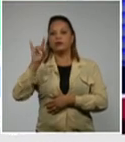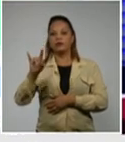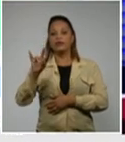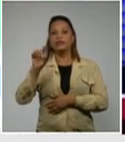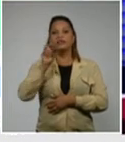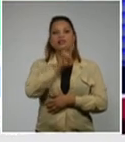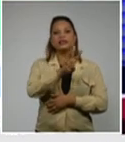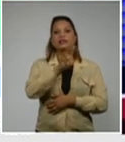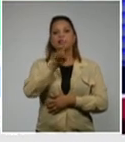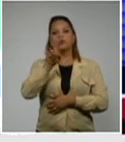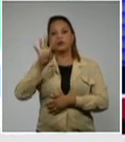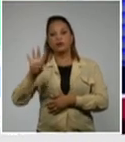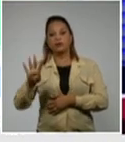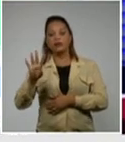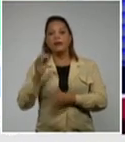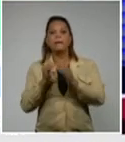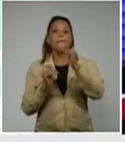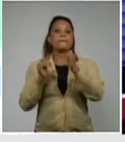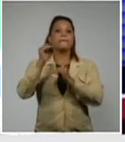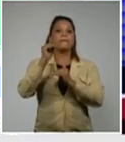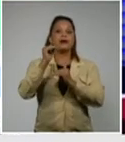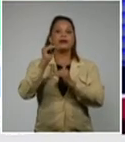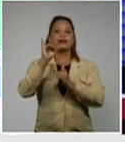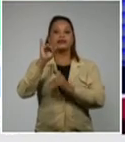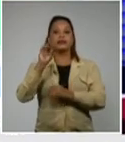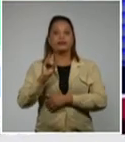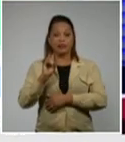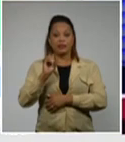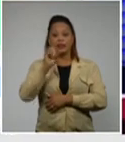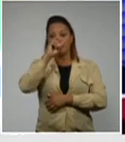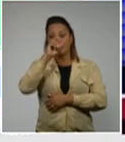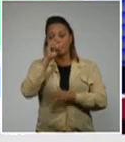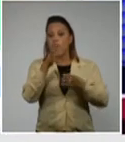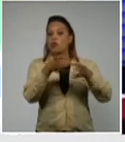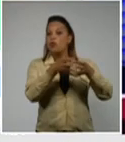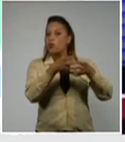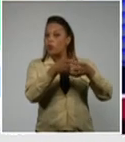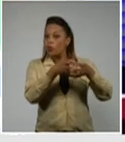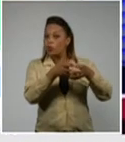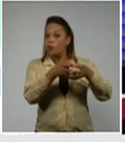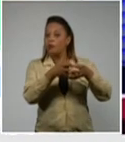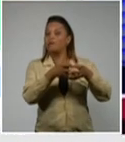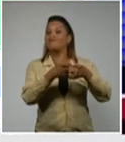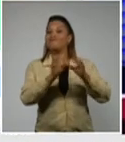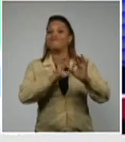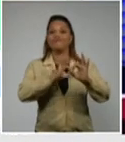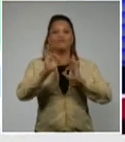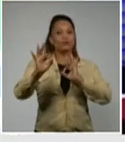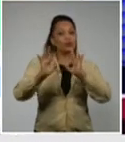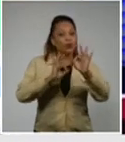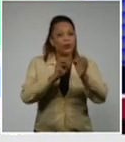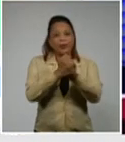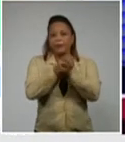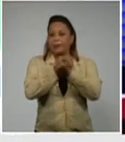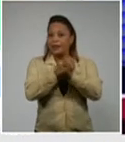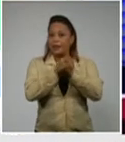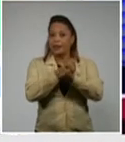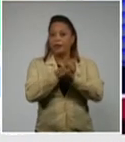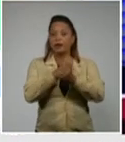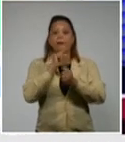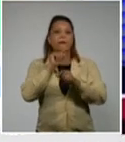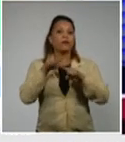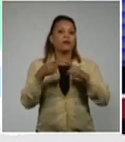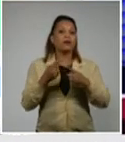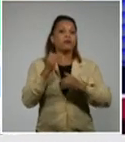314, y de más de 60 años, grupo de extremo riesgo por la evolución de estos